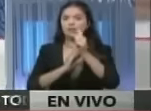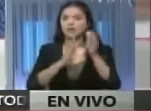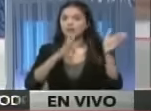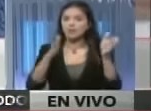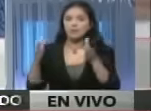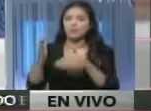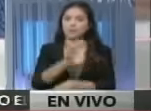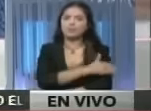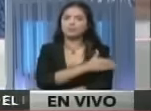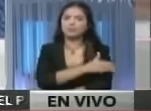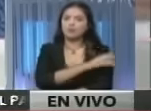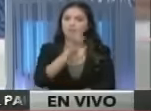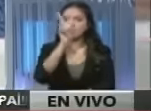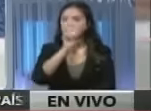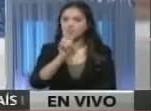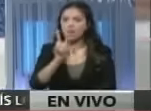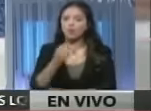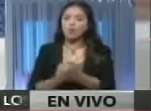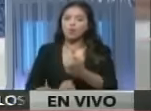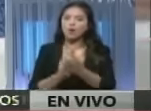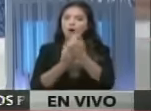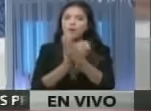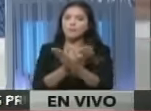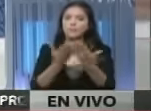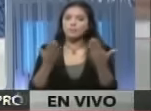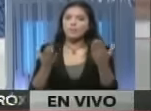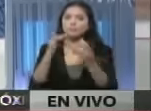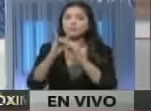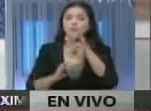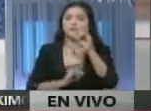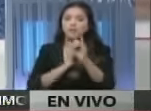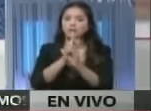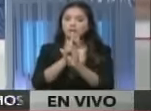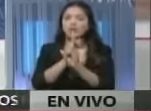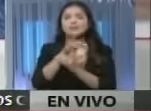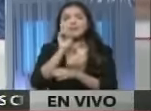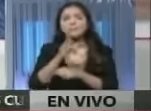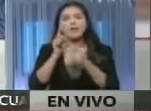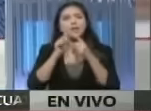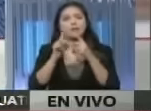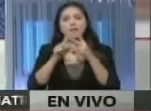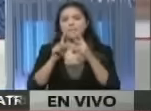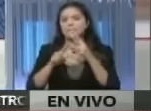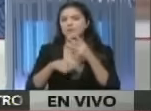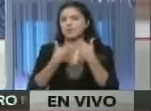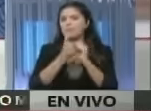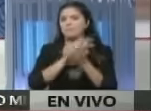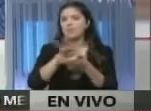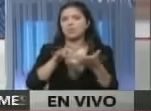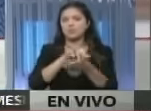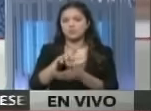por la ultraderecha venezolana con apoyo internacional y con elementos generadores de violencia.